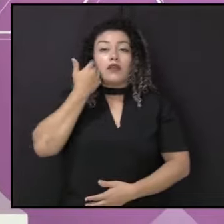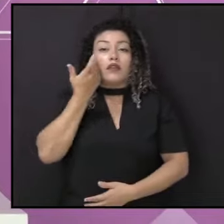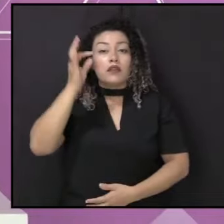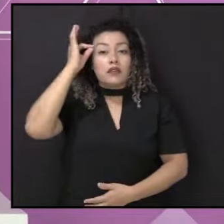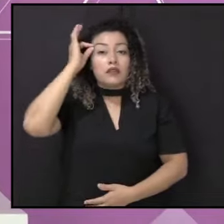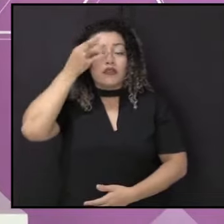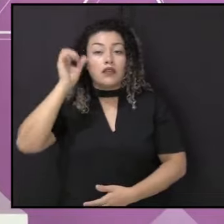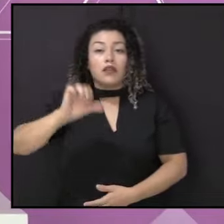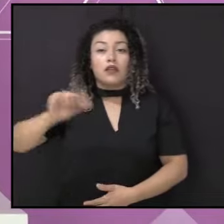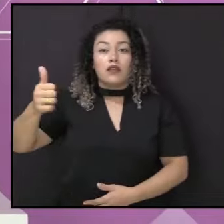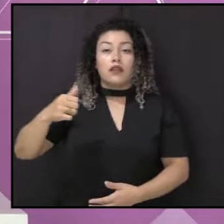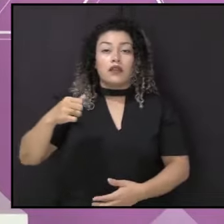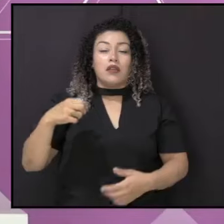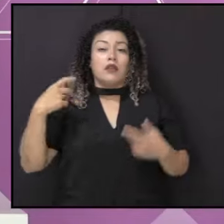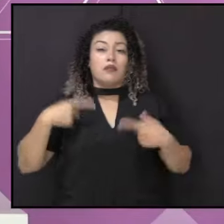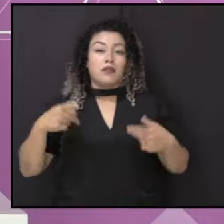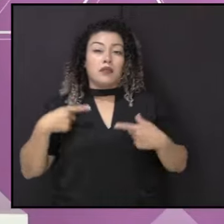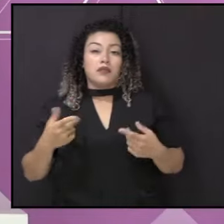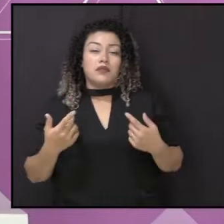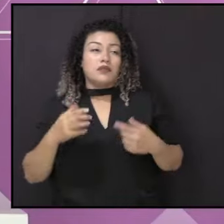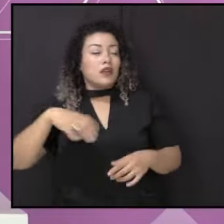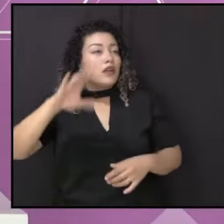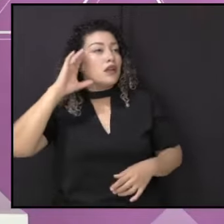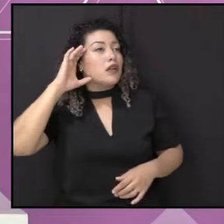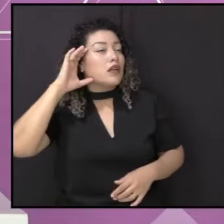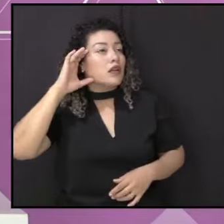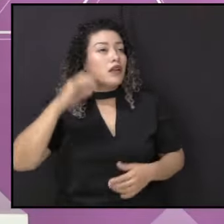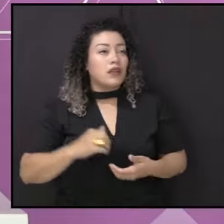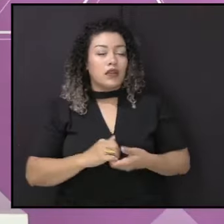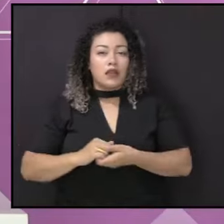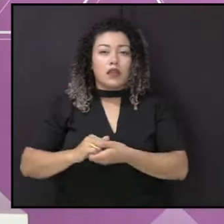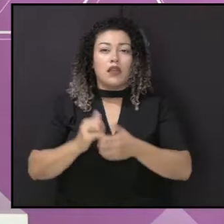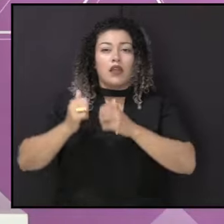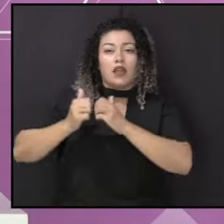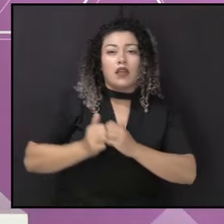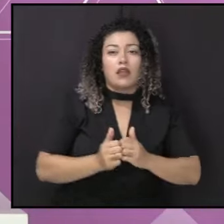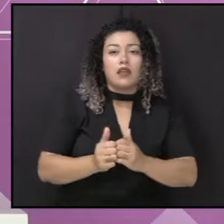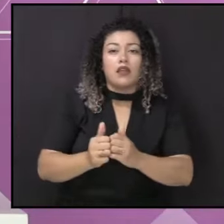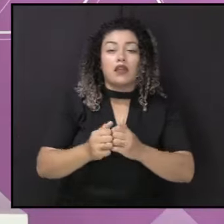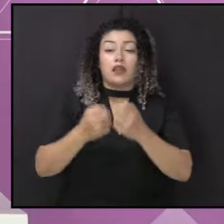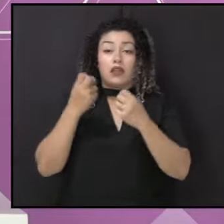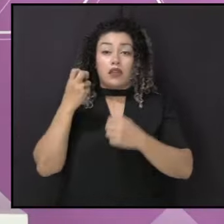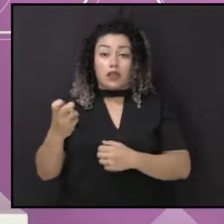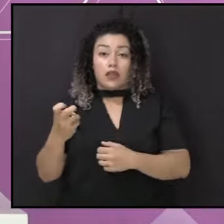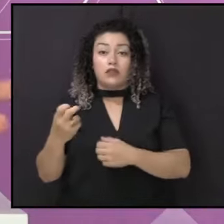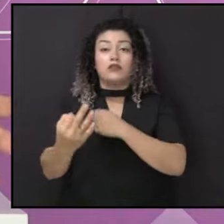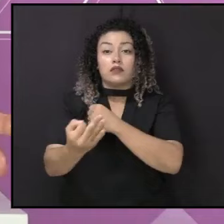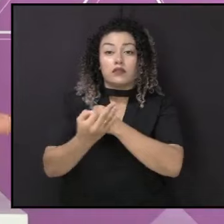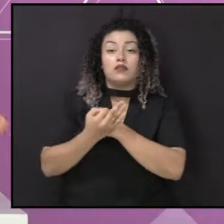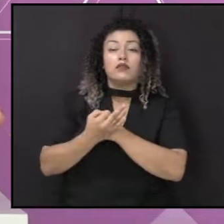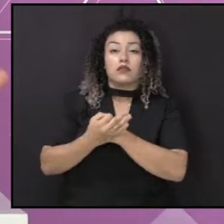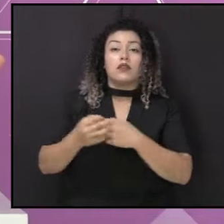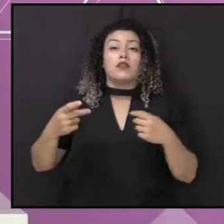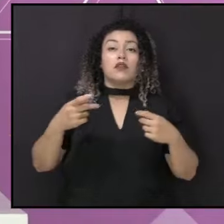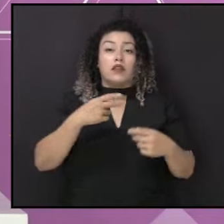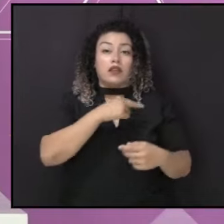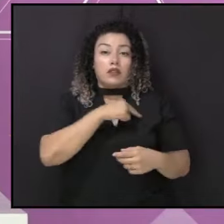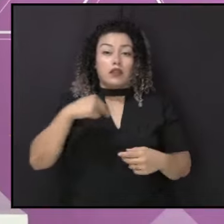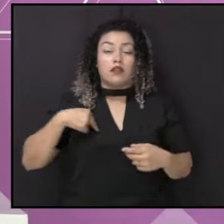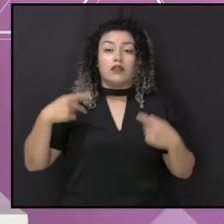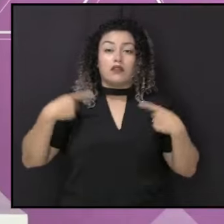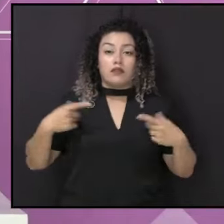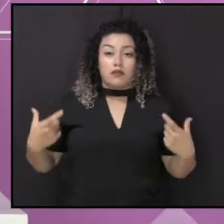el no ser egoístas, el poder escuchar, el poder acompañar. Esto nos va a fortalecer como sociedad. A veces decimos mucho, pero